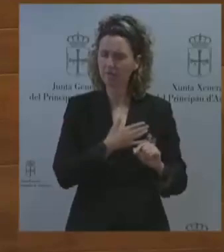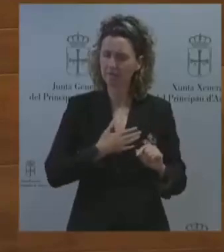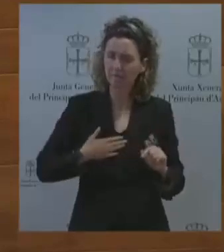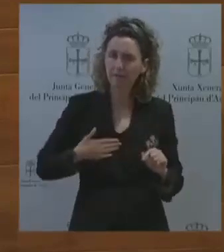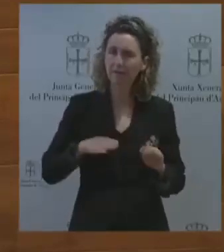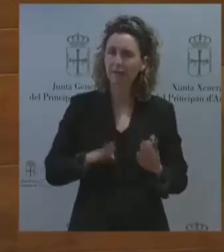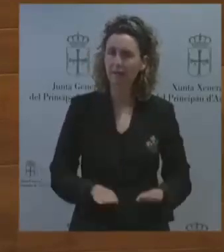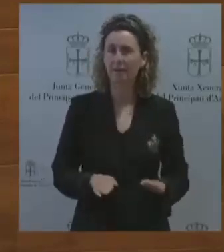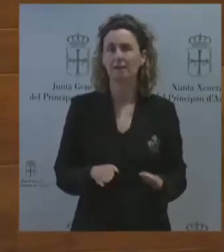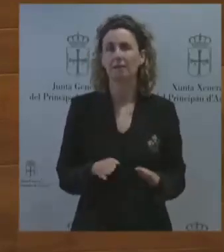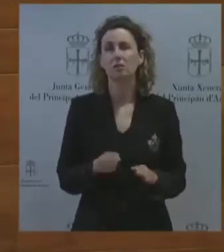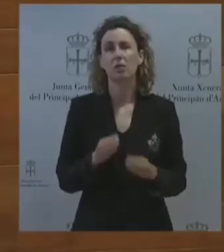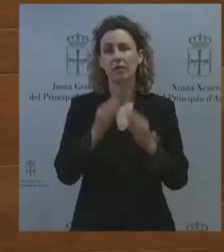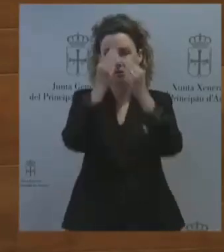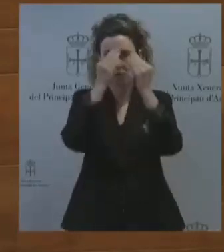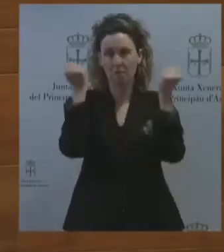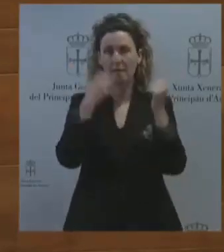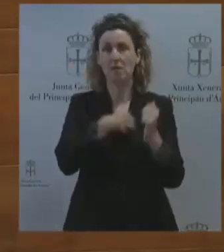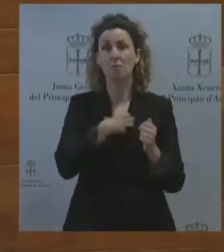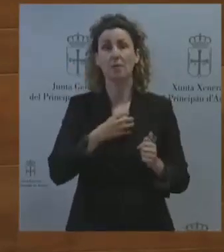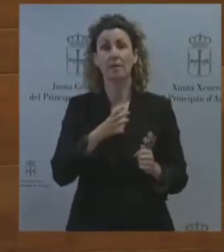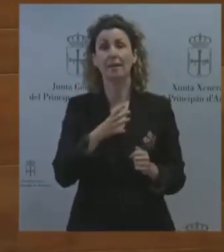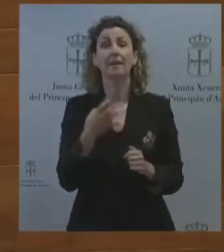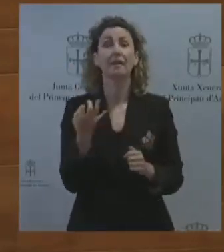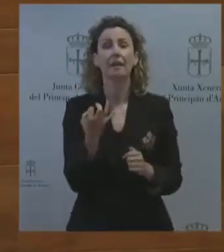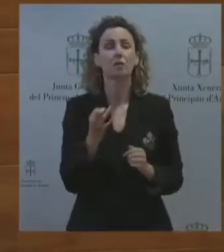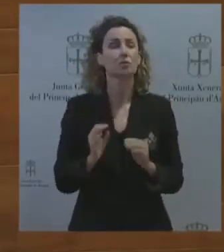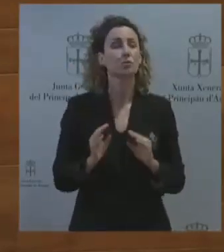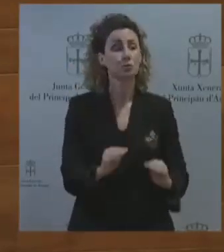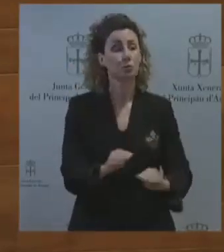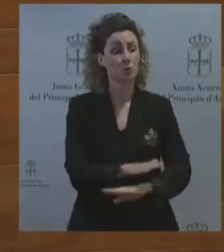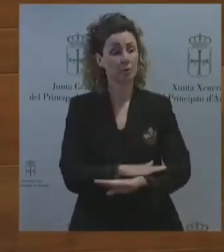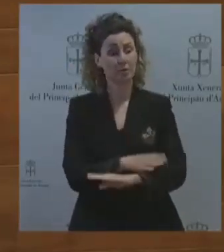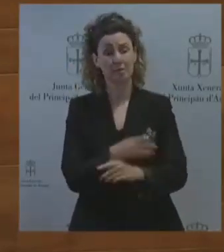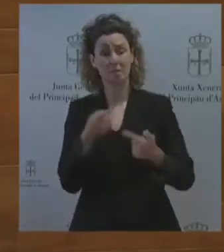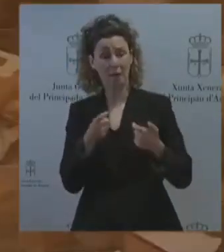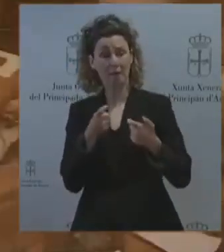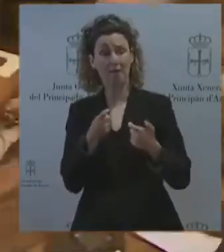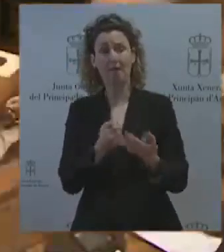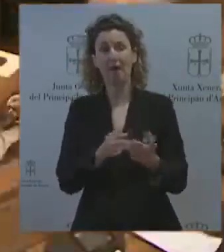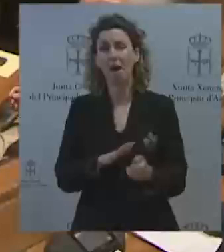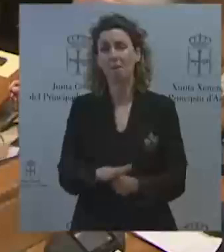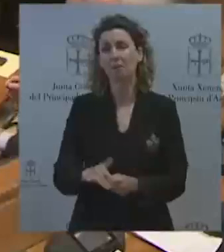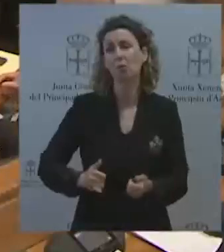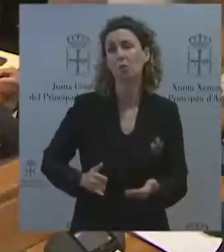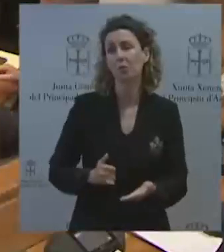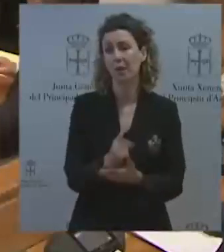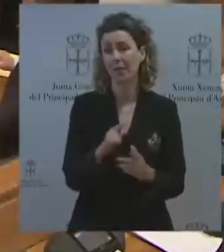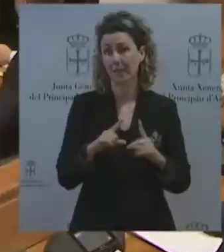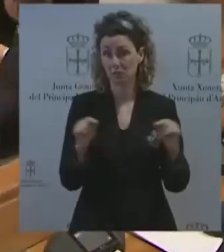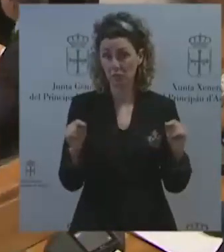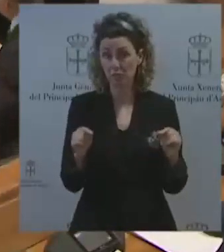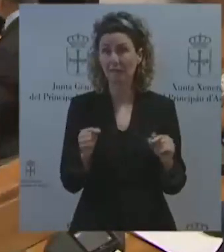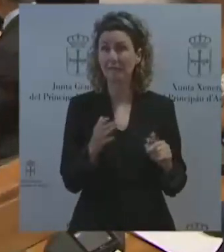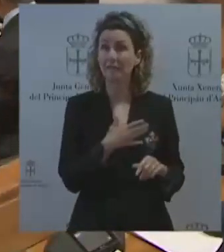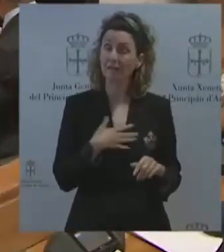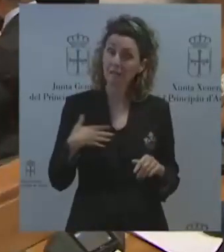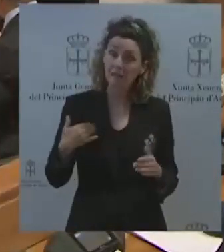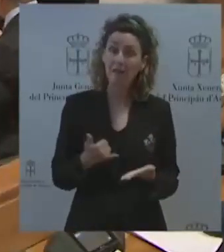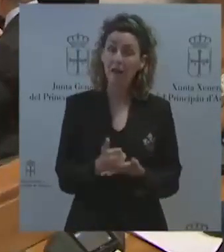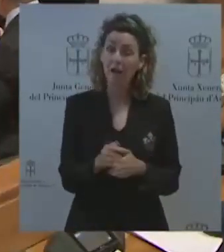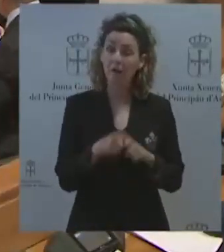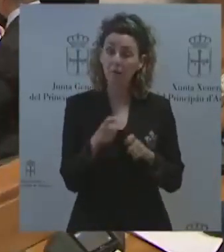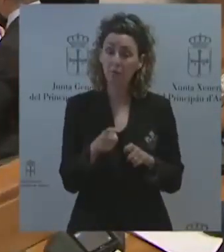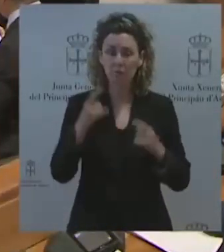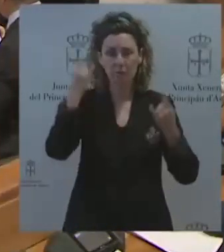gobierno le haya declarado la guerra al medio rural asturiano. Se han propuesto acabar con la agricultura, la ganadería, la caza, nuestros bosques